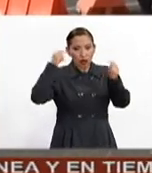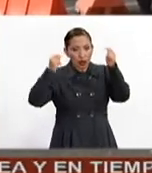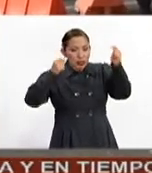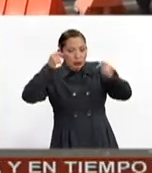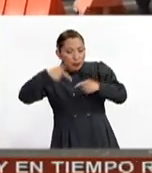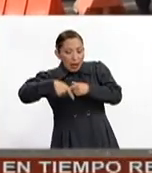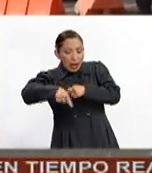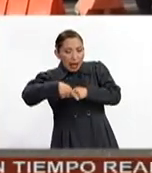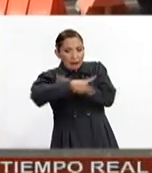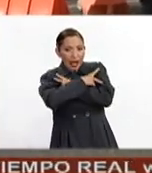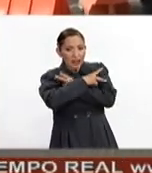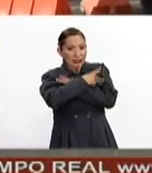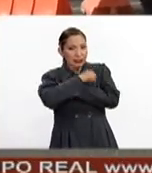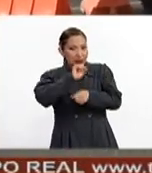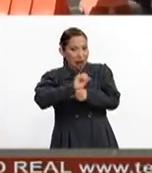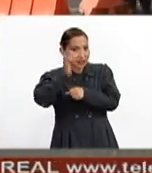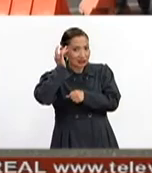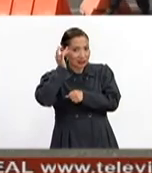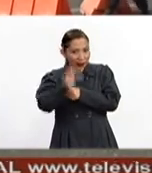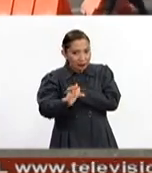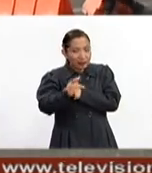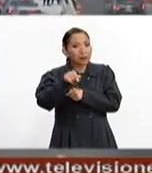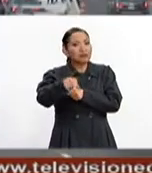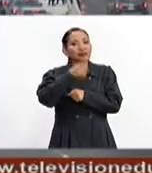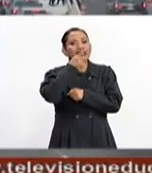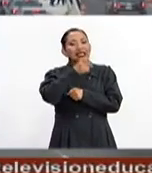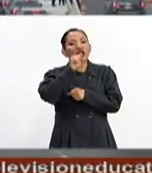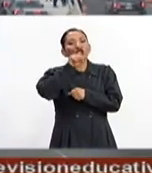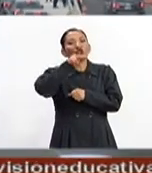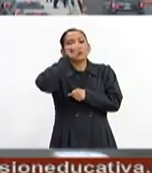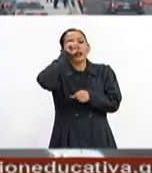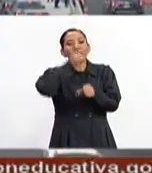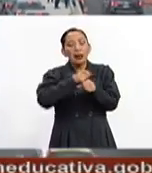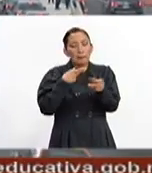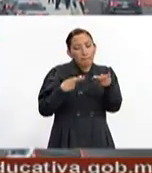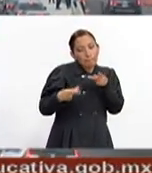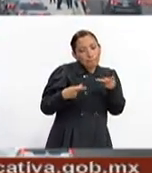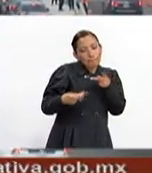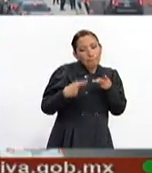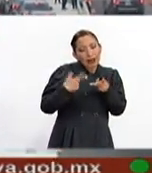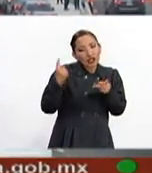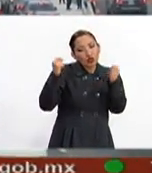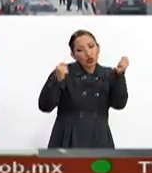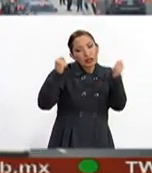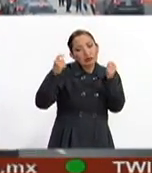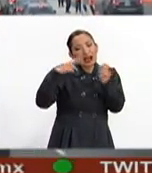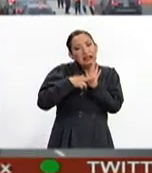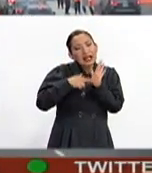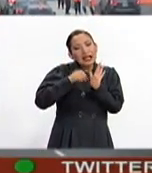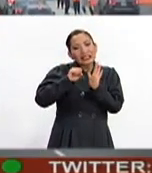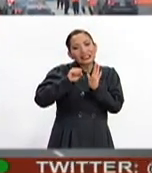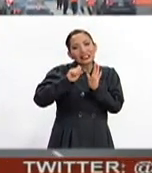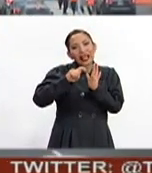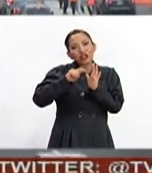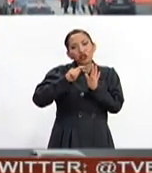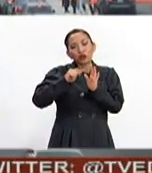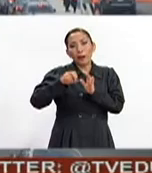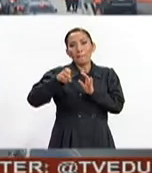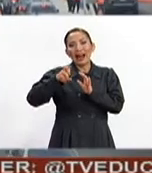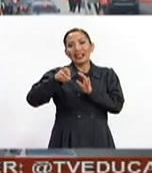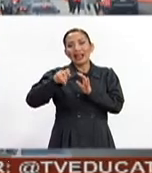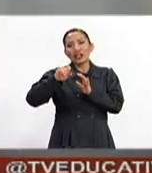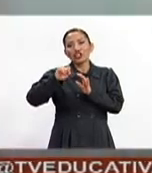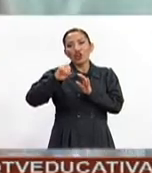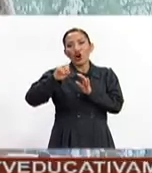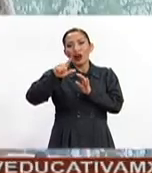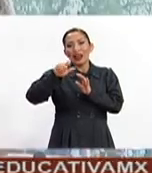Turismo para el periodo vacacional de Semana Santa, señaló la subsecretaria de Planeación y Política Turística de la Sectur, María Teresa Solís